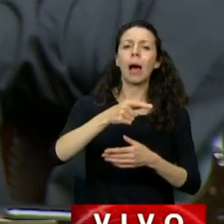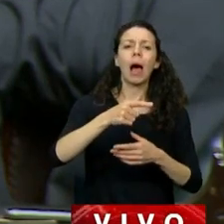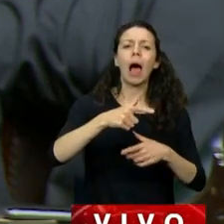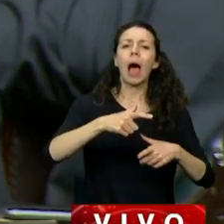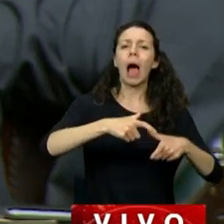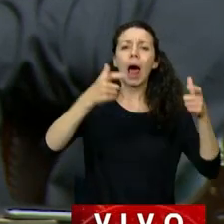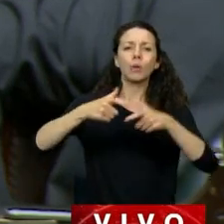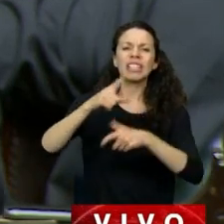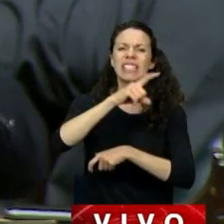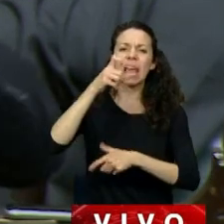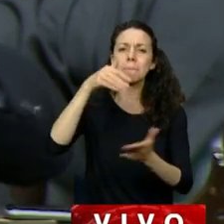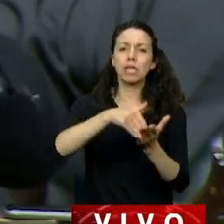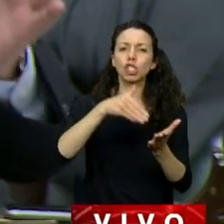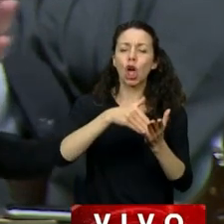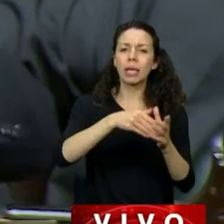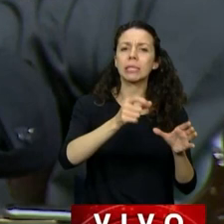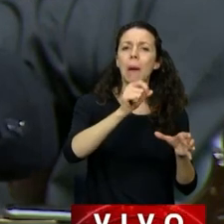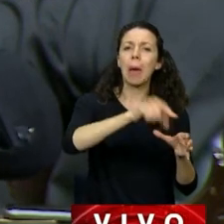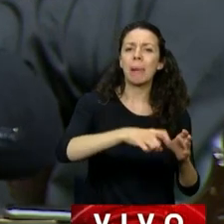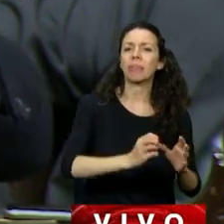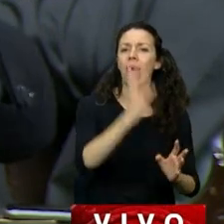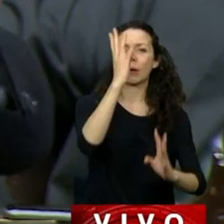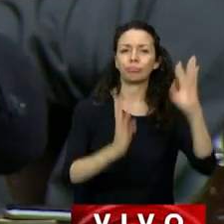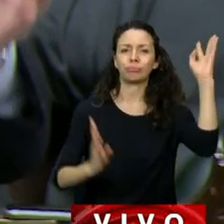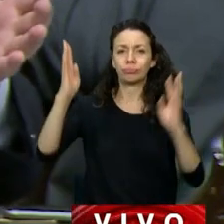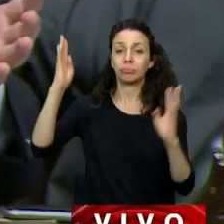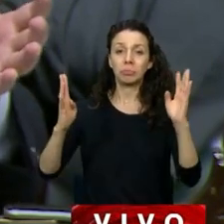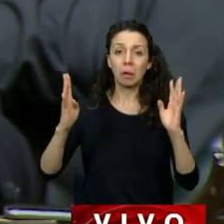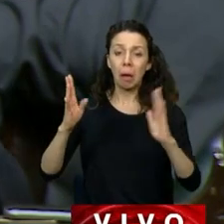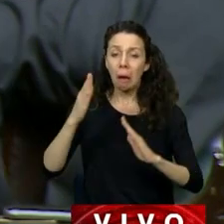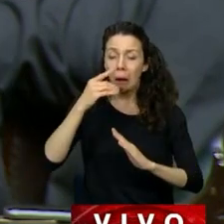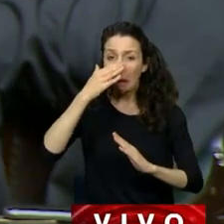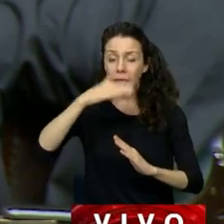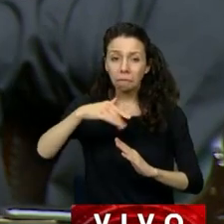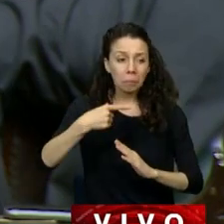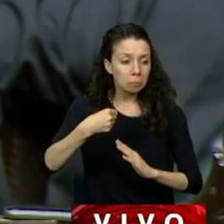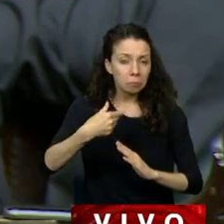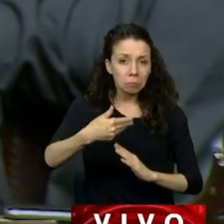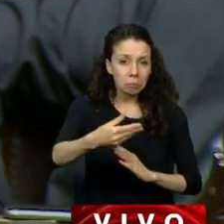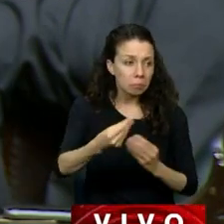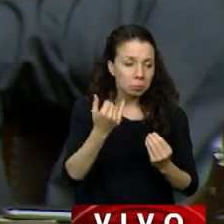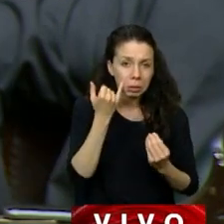árboles. Después nunca más se supo qué pasaba con ese plan, de dónde salía.